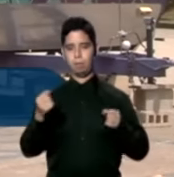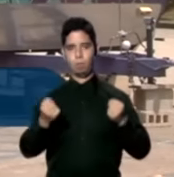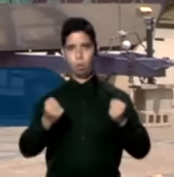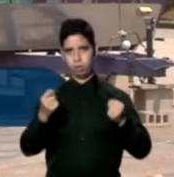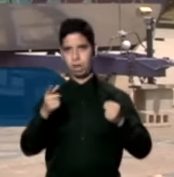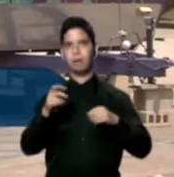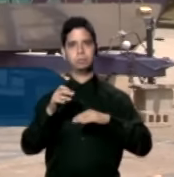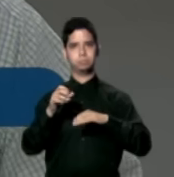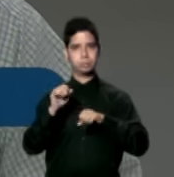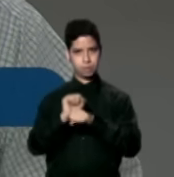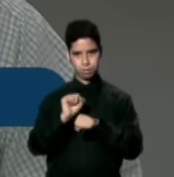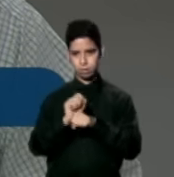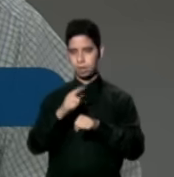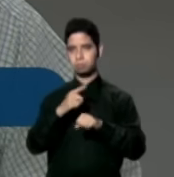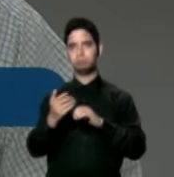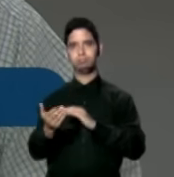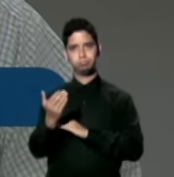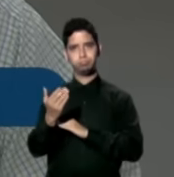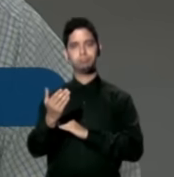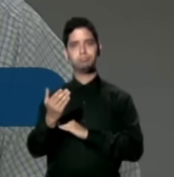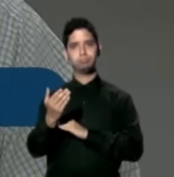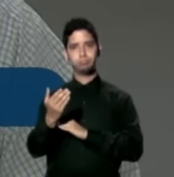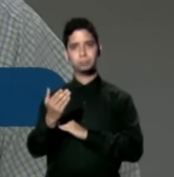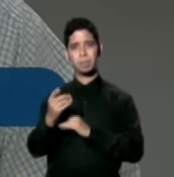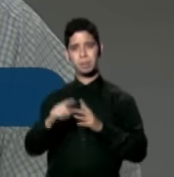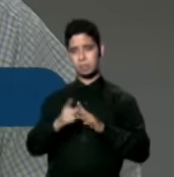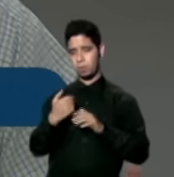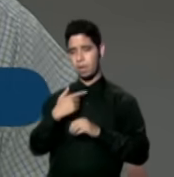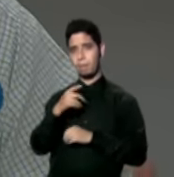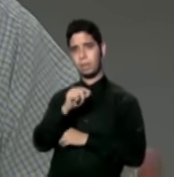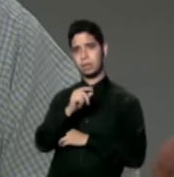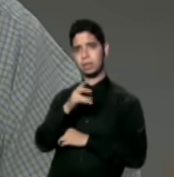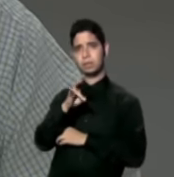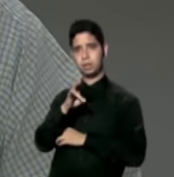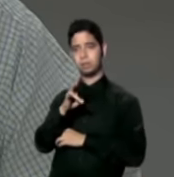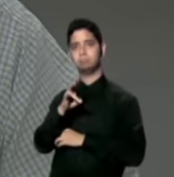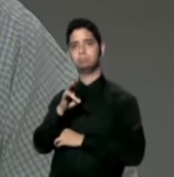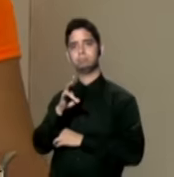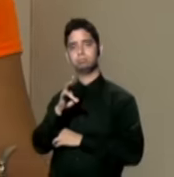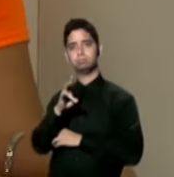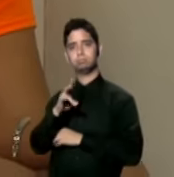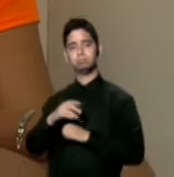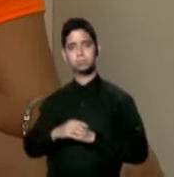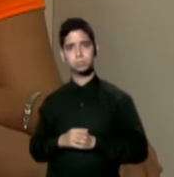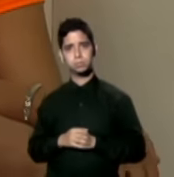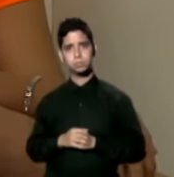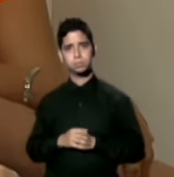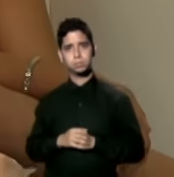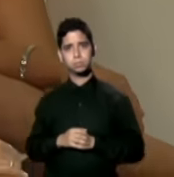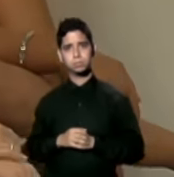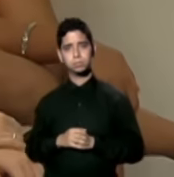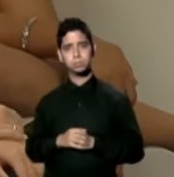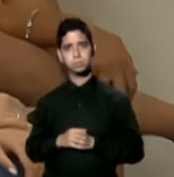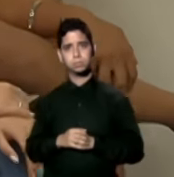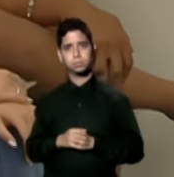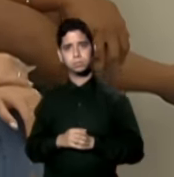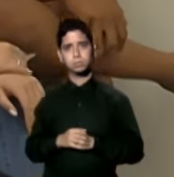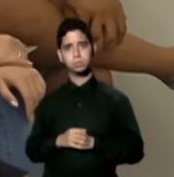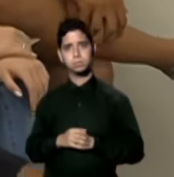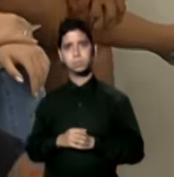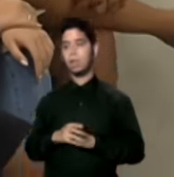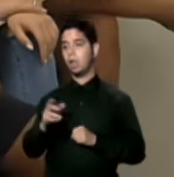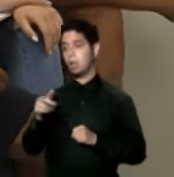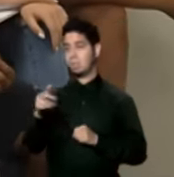escolar 2016-2017. Sin embargo, los niños y jóvenes que participan del verano de los centros Sor y Solina Ferré ya